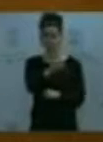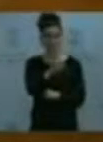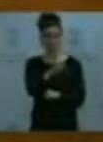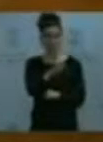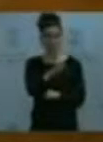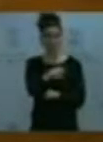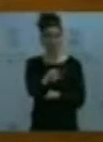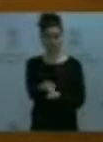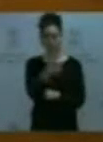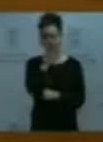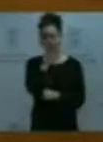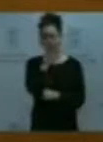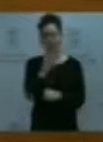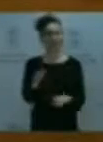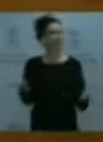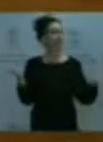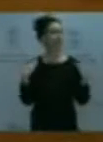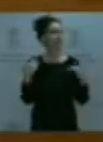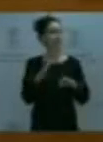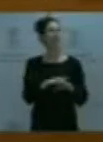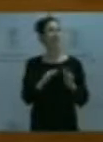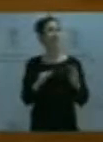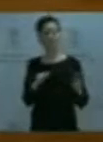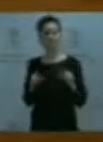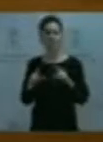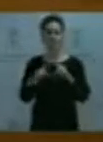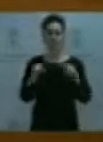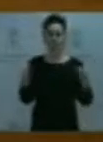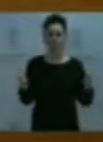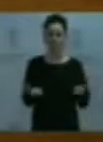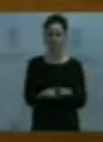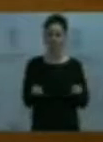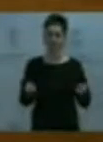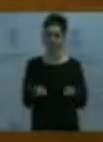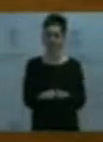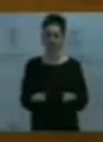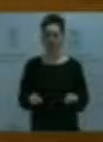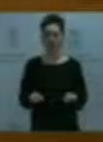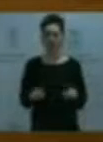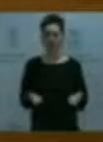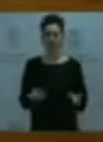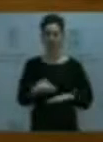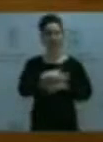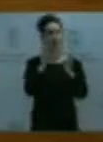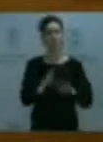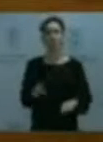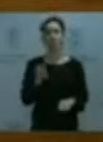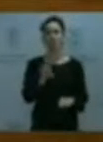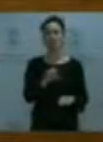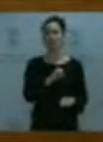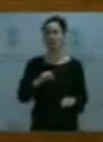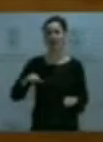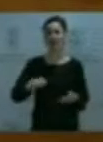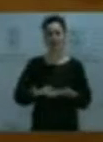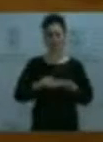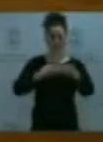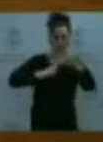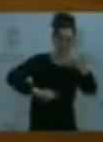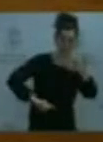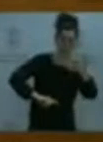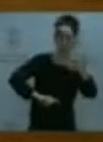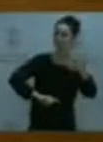que Asturias sea la última de las comunidades autónomas en establecer